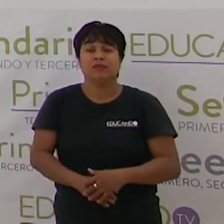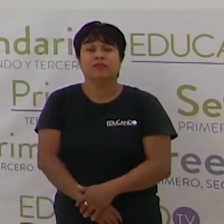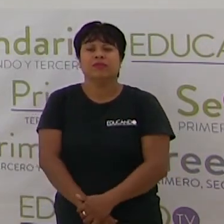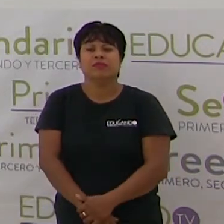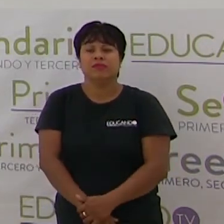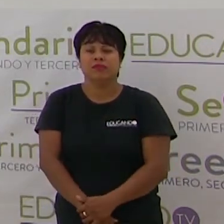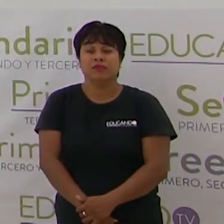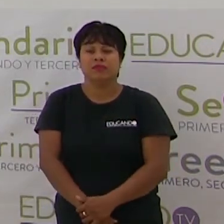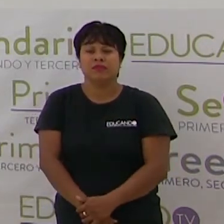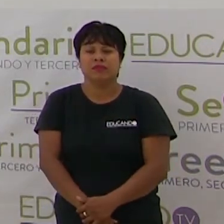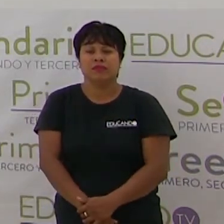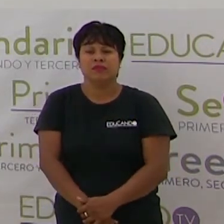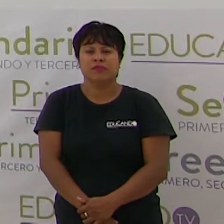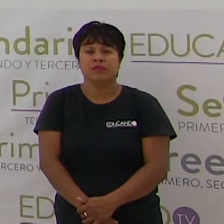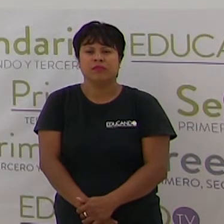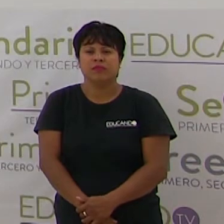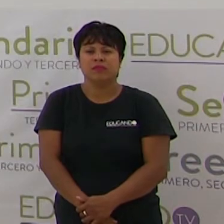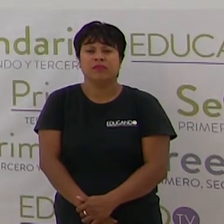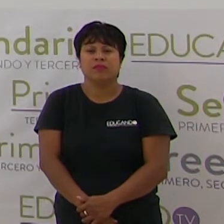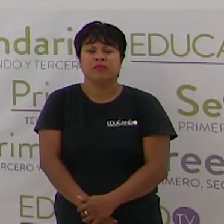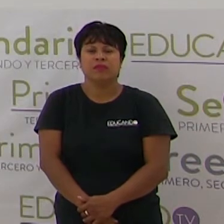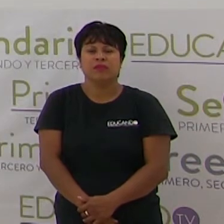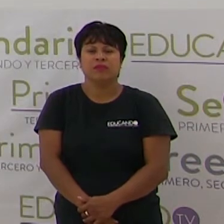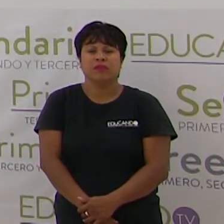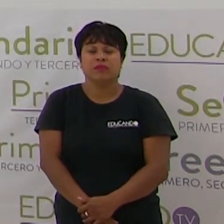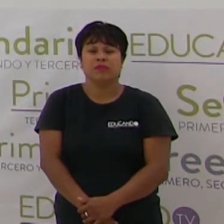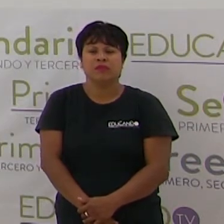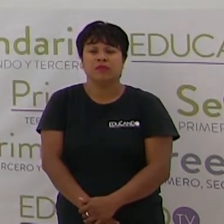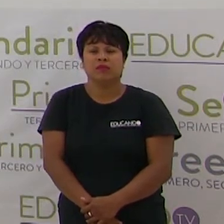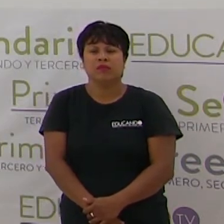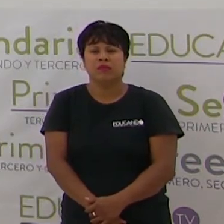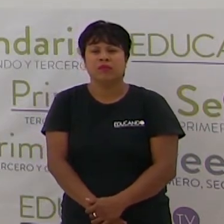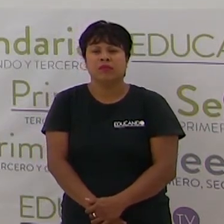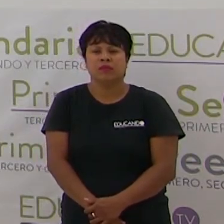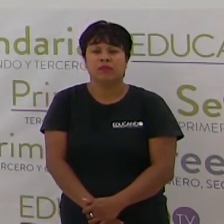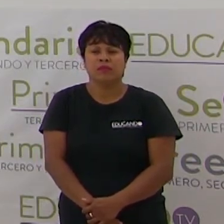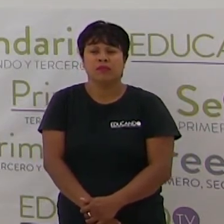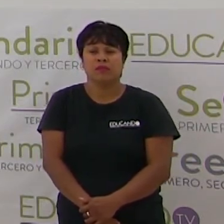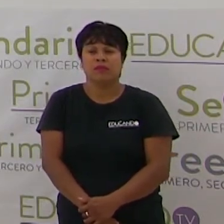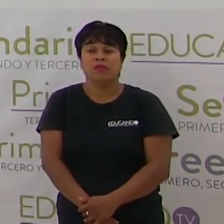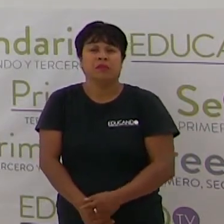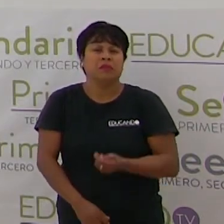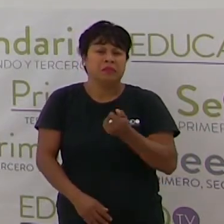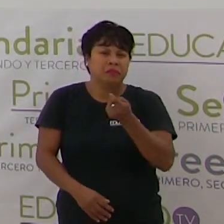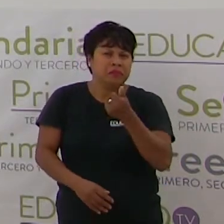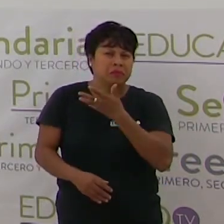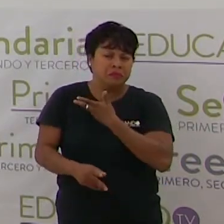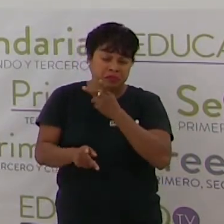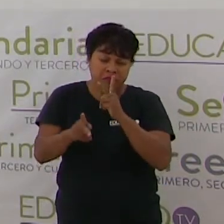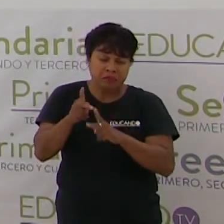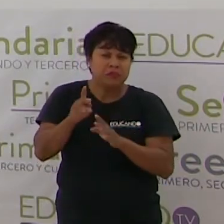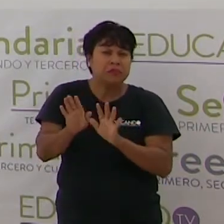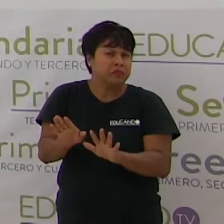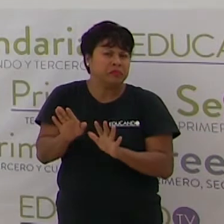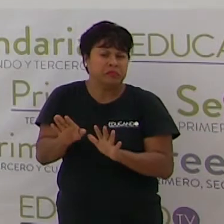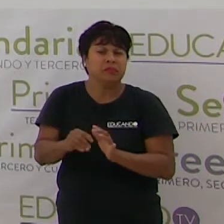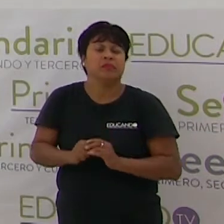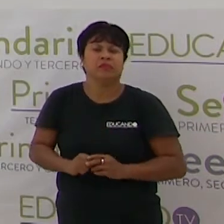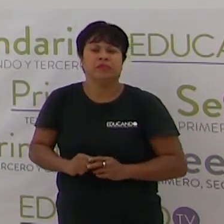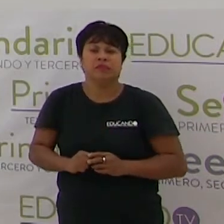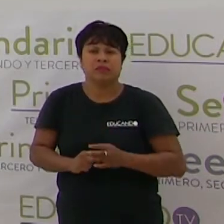Ahí está. Miren si se dan cuenta. Aquí porque se pega un poquito, pero es mínima la cantidad que se queda pegada.